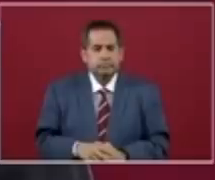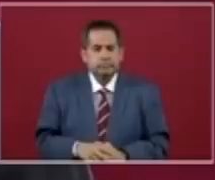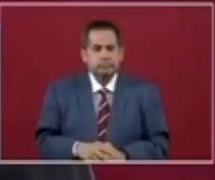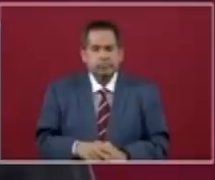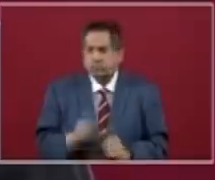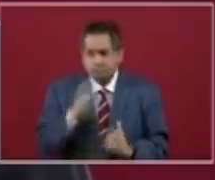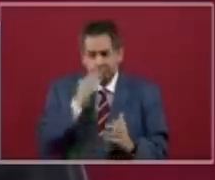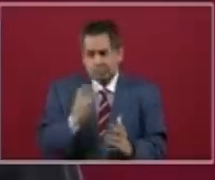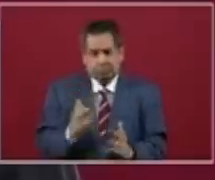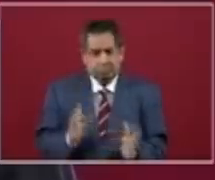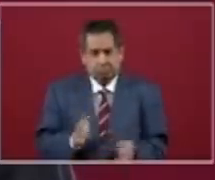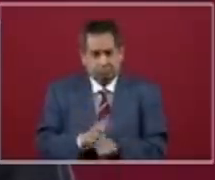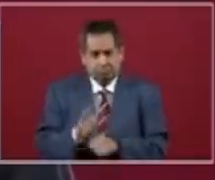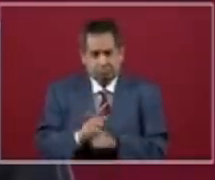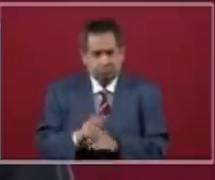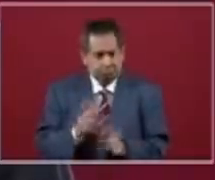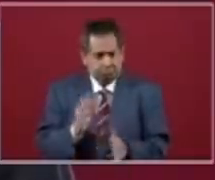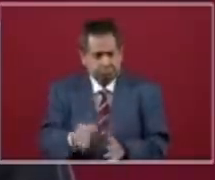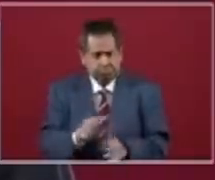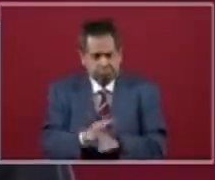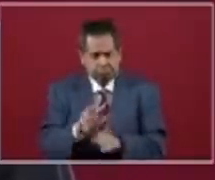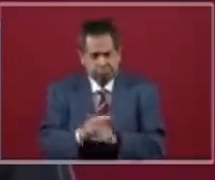Está bien, lo aceptamos.